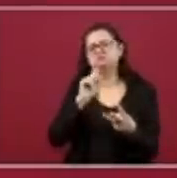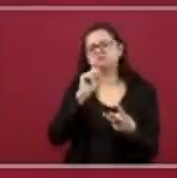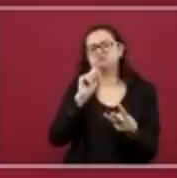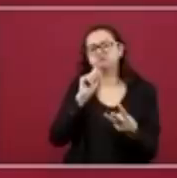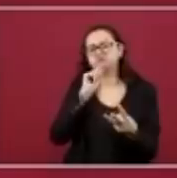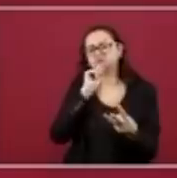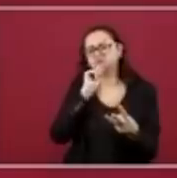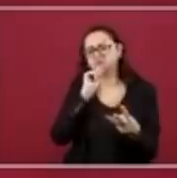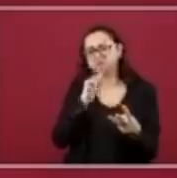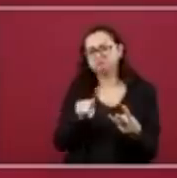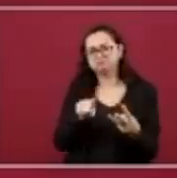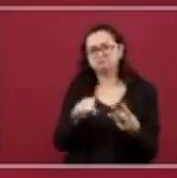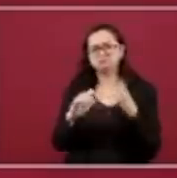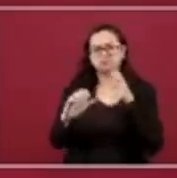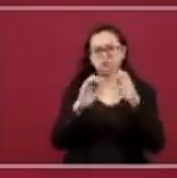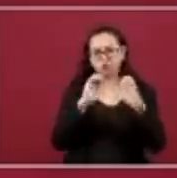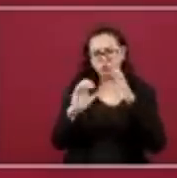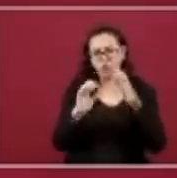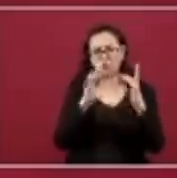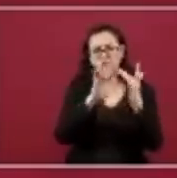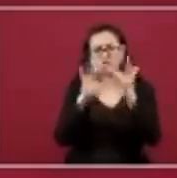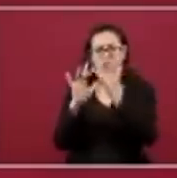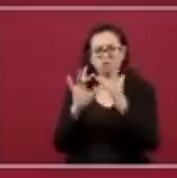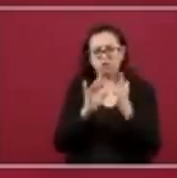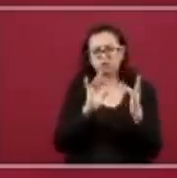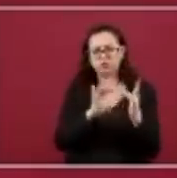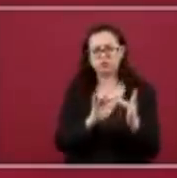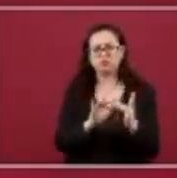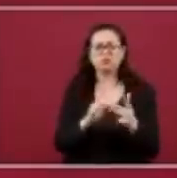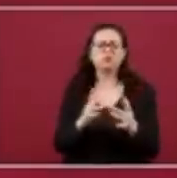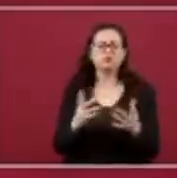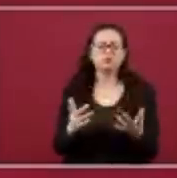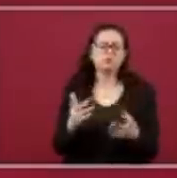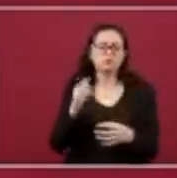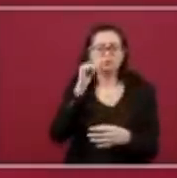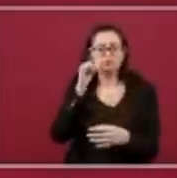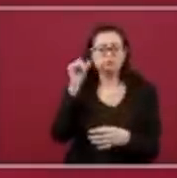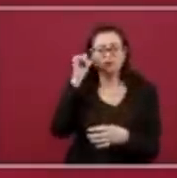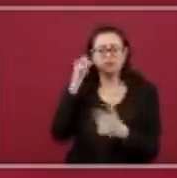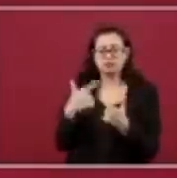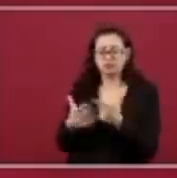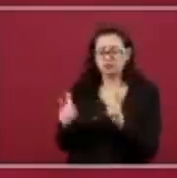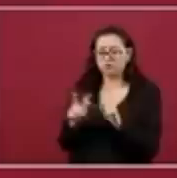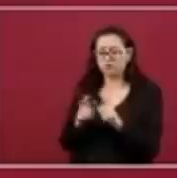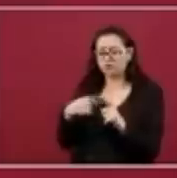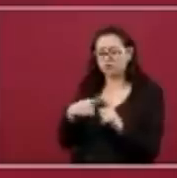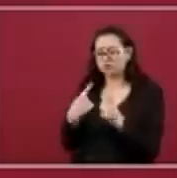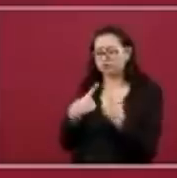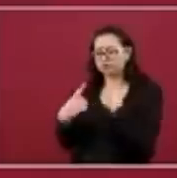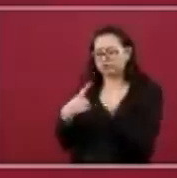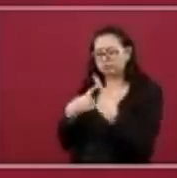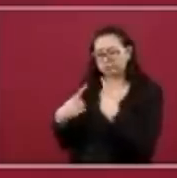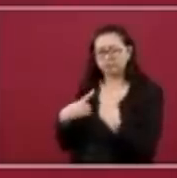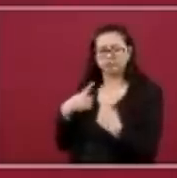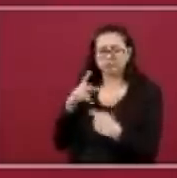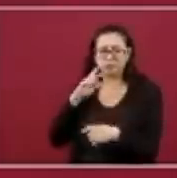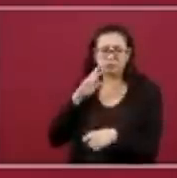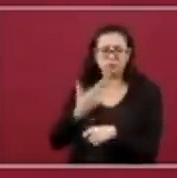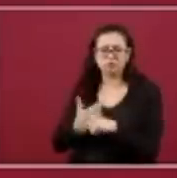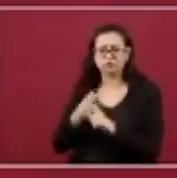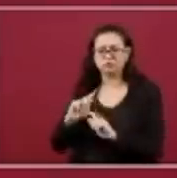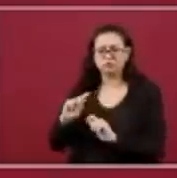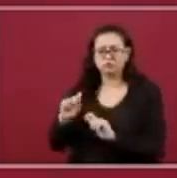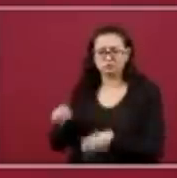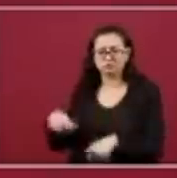en comunicaciones, el grupo con el que me reuní, y lo voy